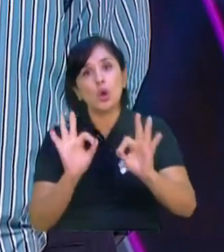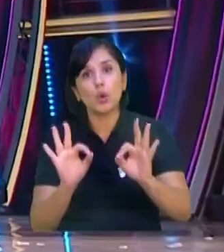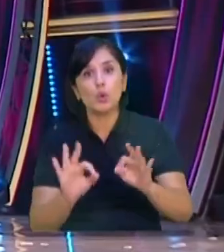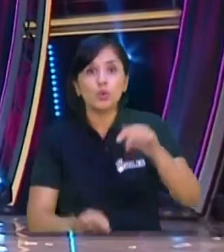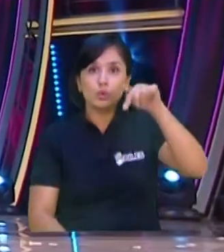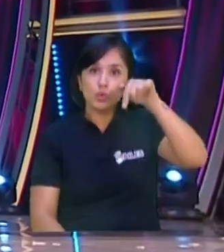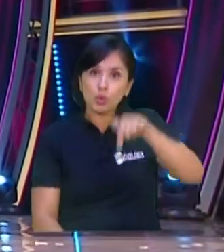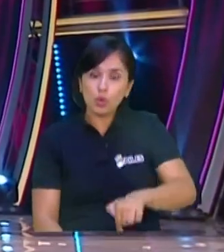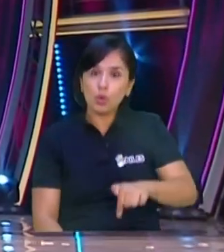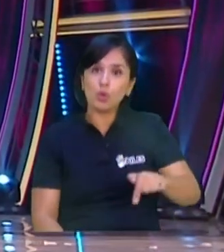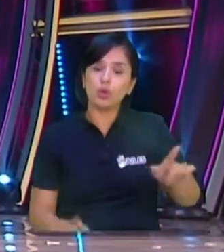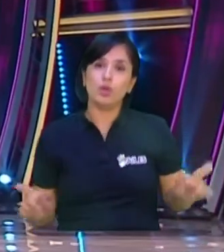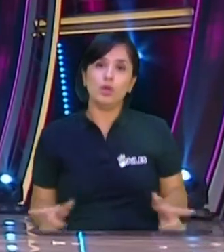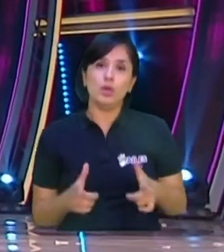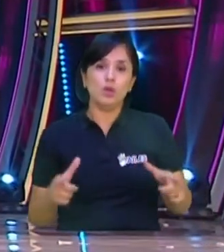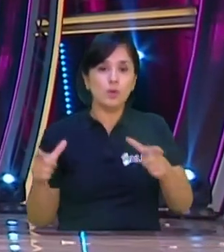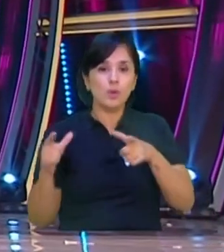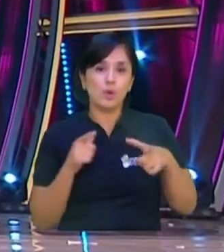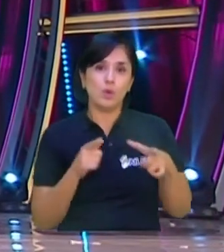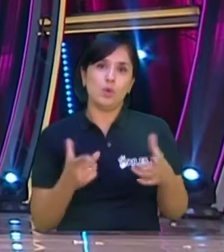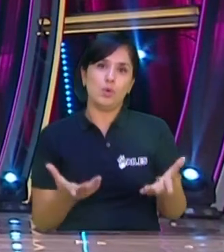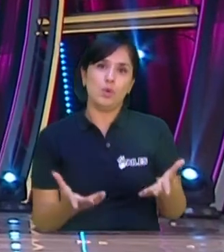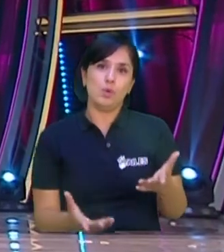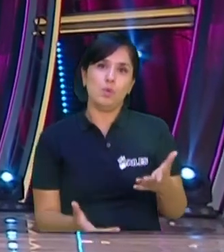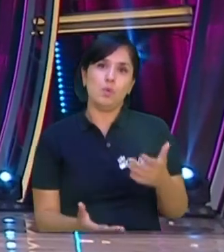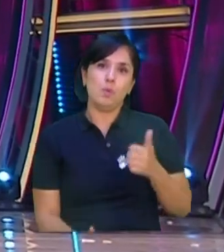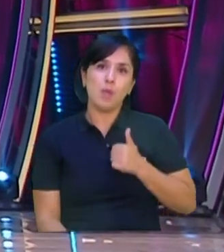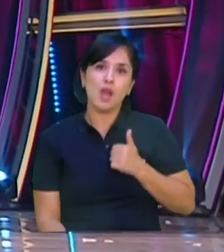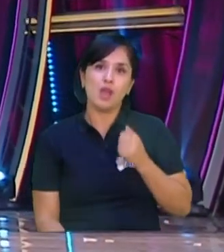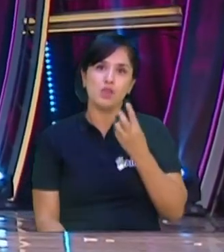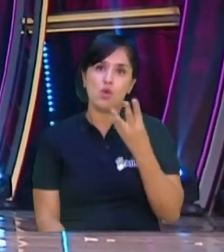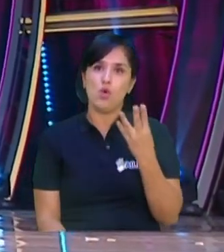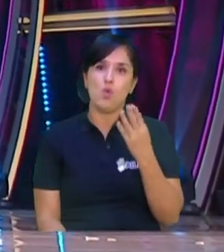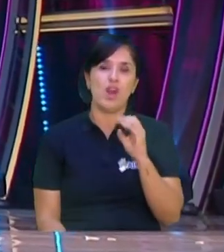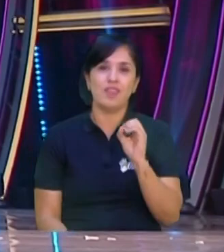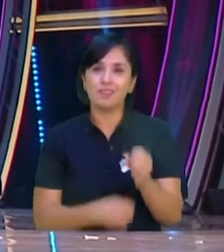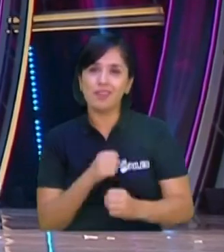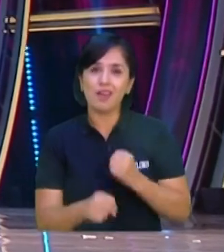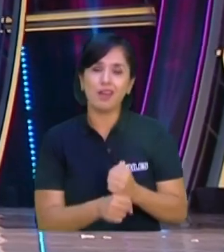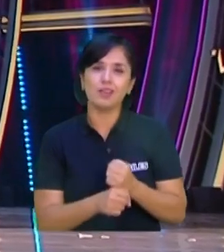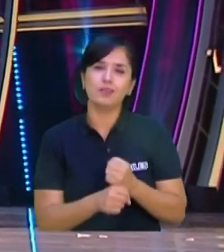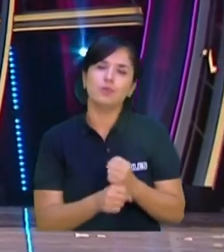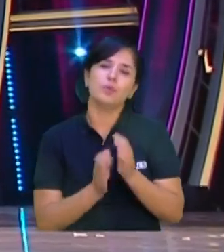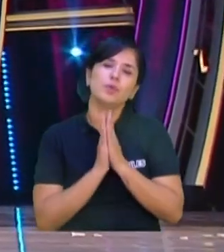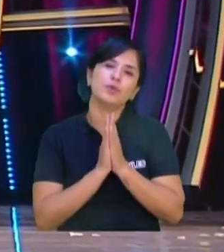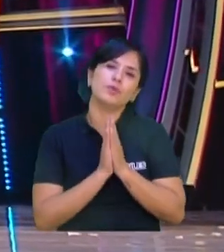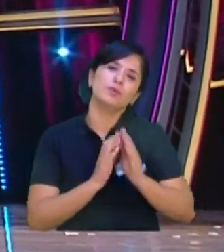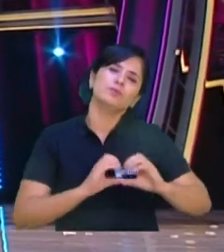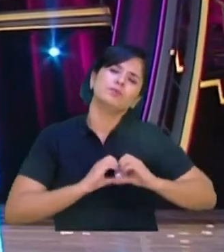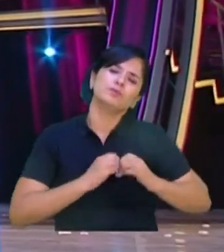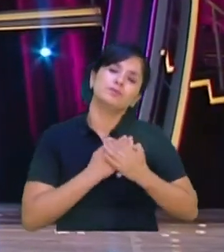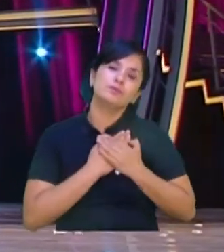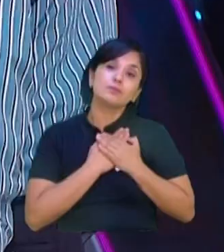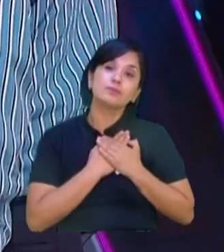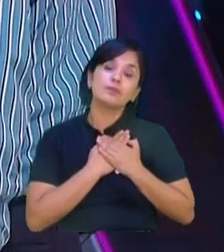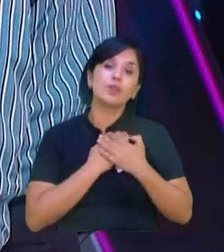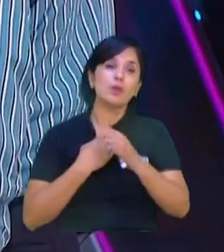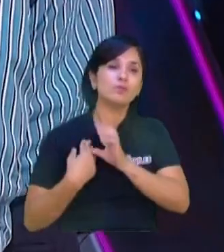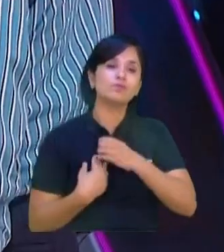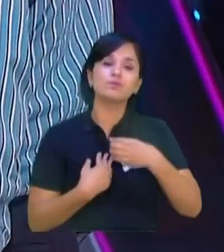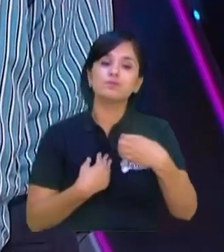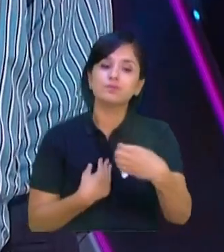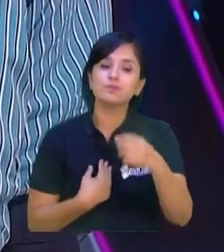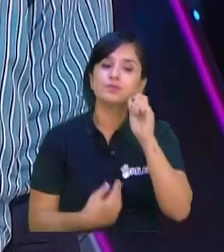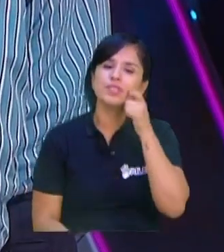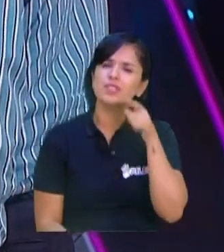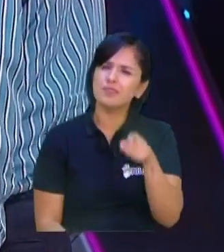tan importante, los 40. Así que yo hago un llamado a corazón, que las personas se pongan en el lugar de lo que significa para esos